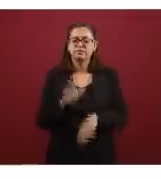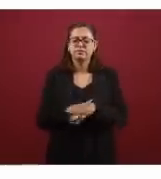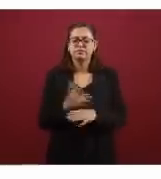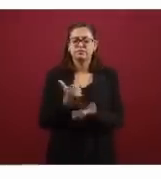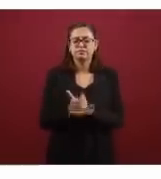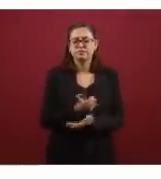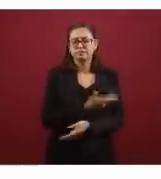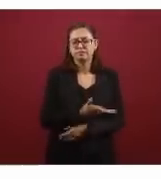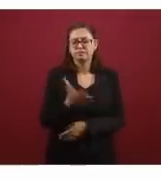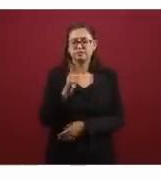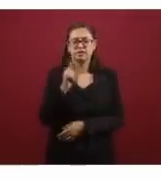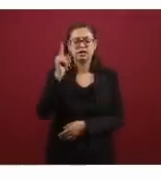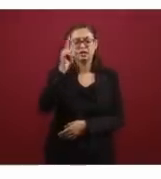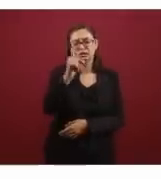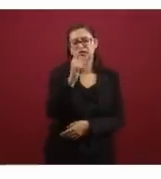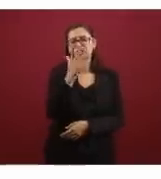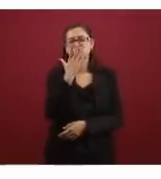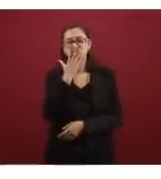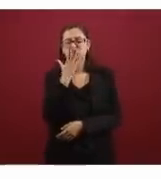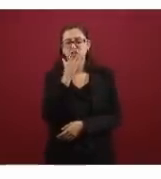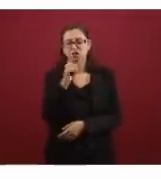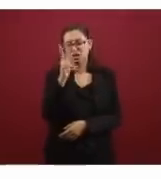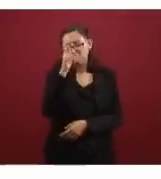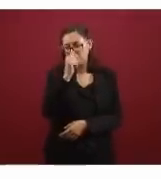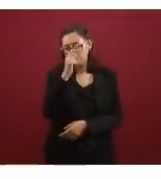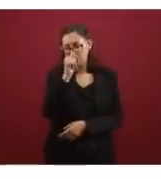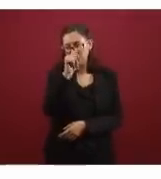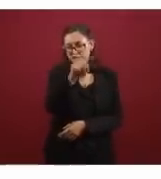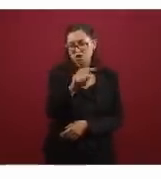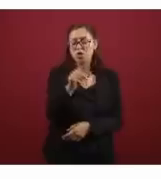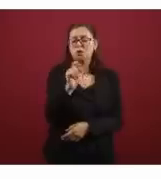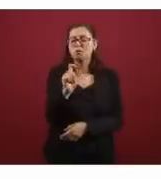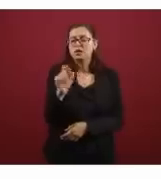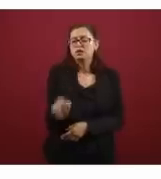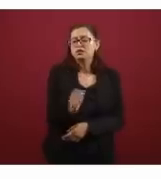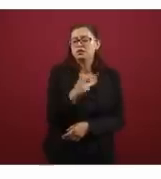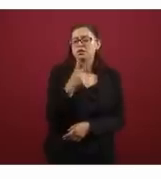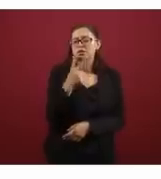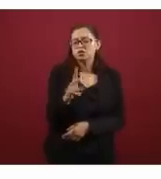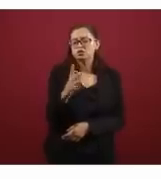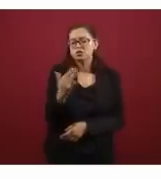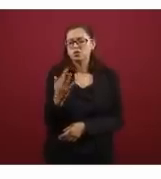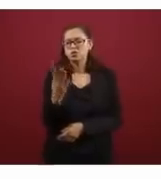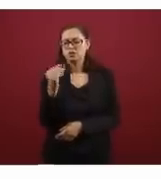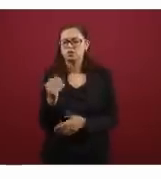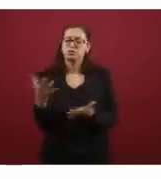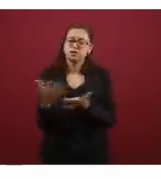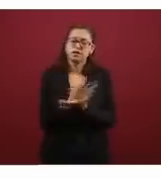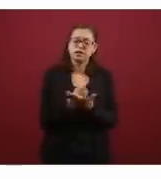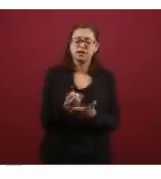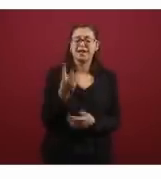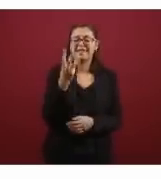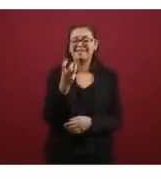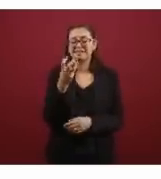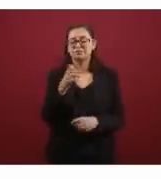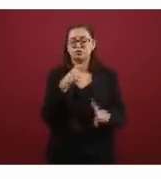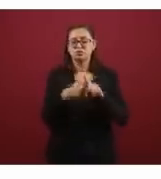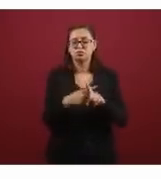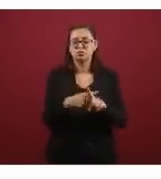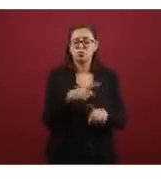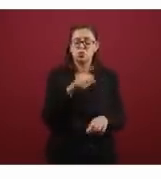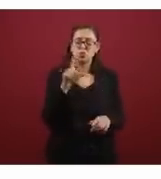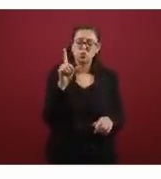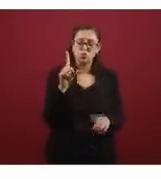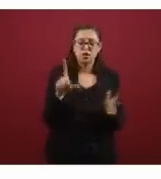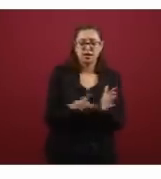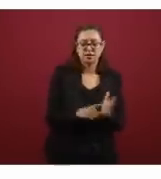en Hermosillo, Sonora, con un precio al público de 22.59 por litro y un margen de 3 pesos con 28 centavos, mientras que el más